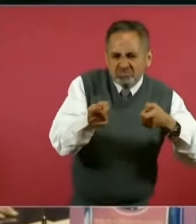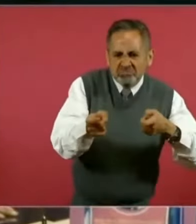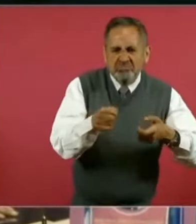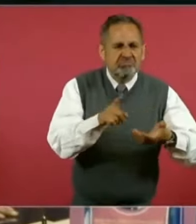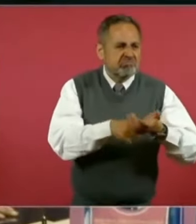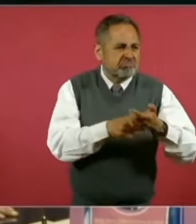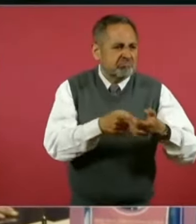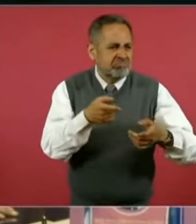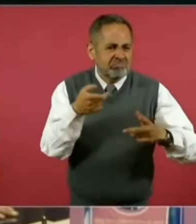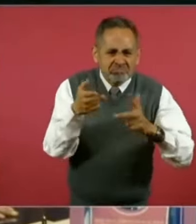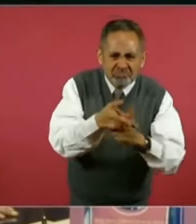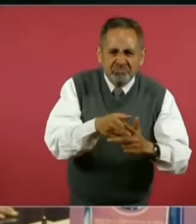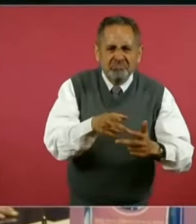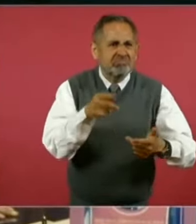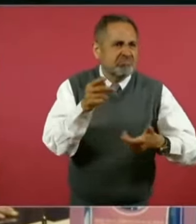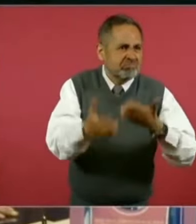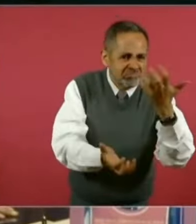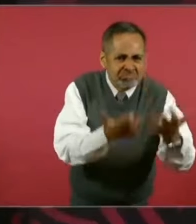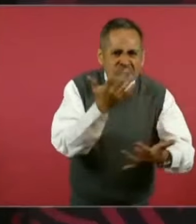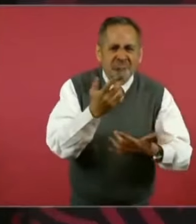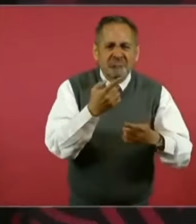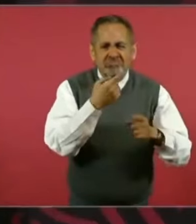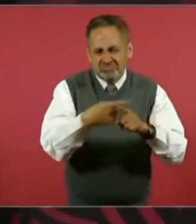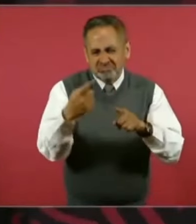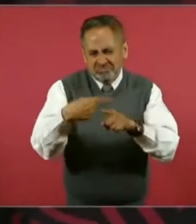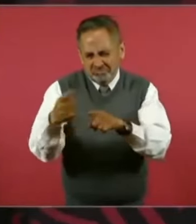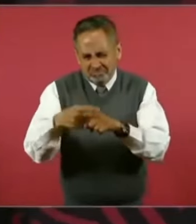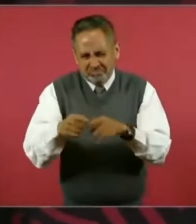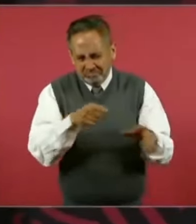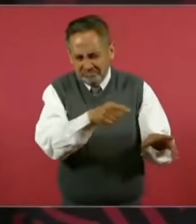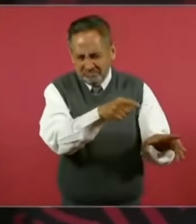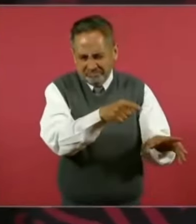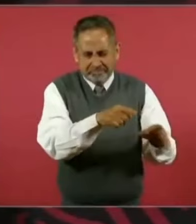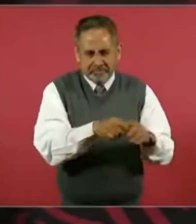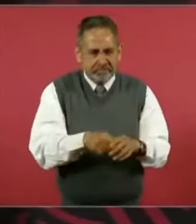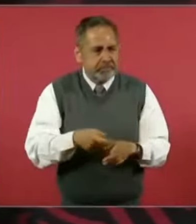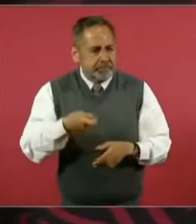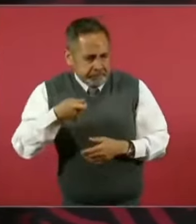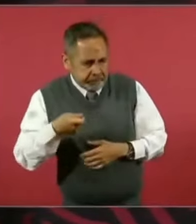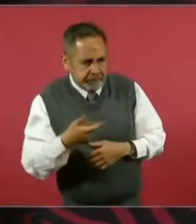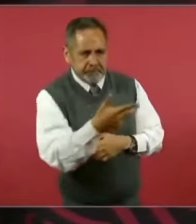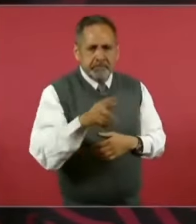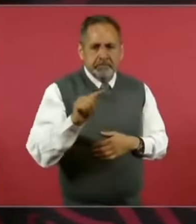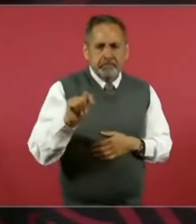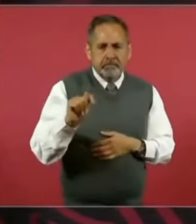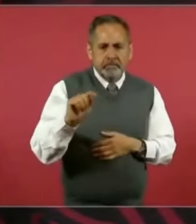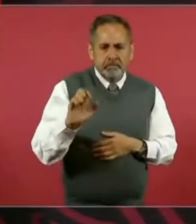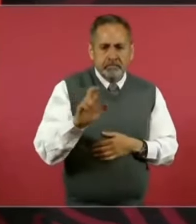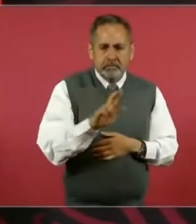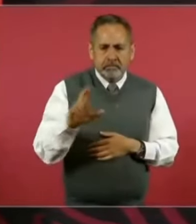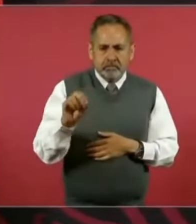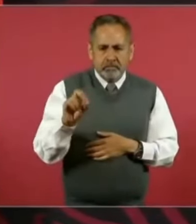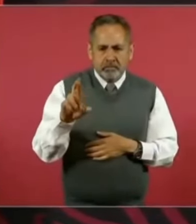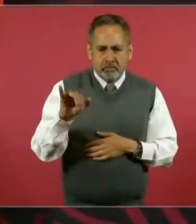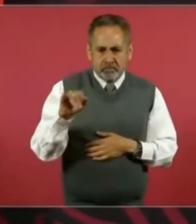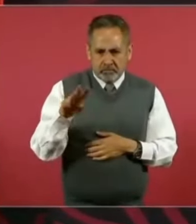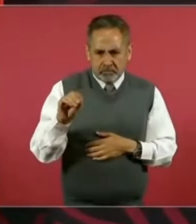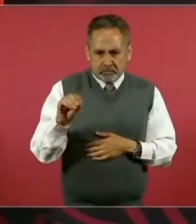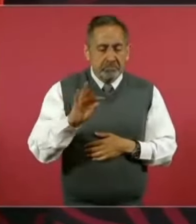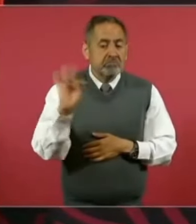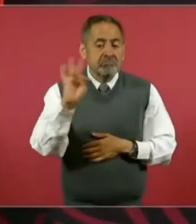amenazan, cuando incendian en nuestro país, como terrorismo, para que exista